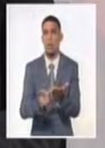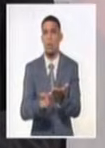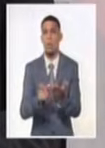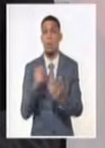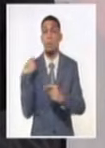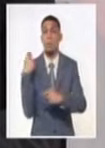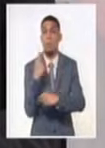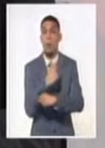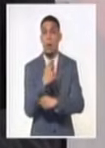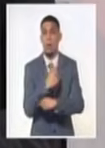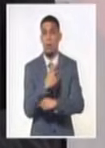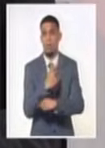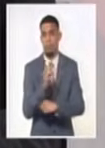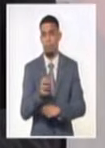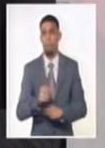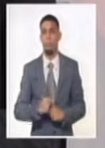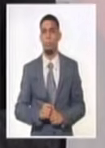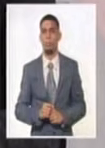profesores.